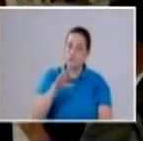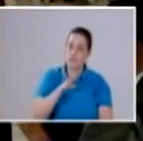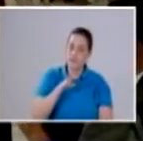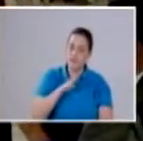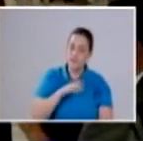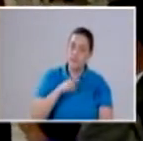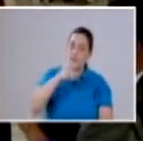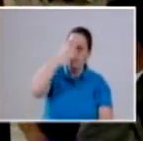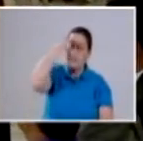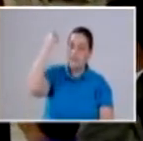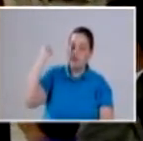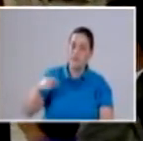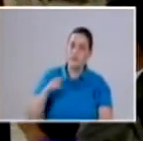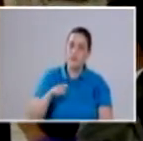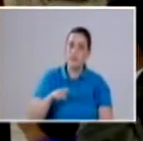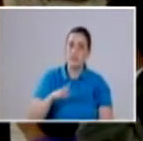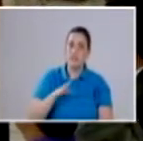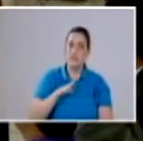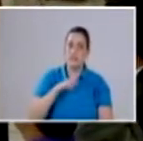que ir a negociar.